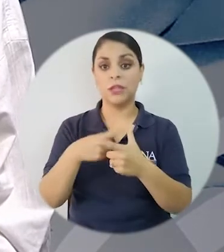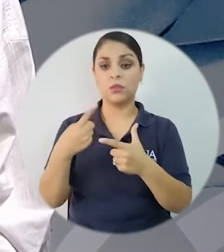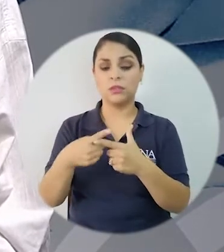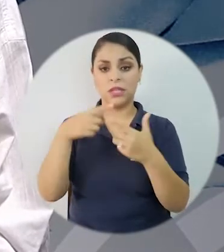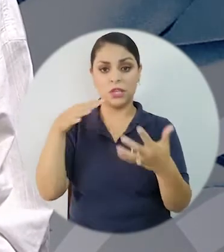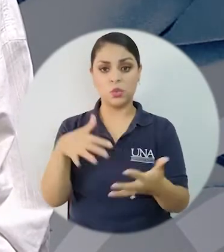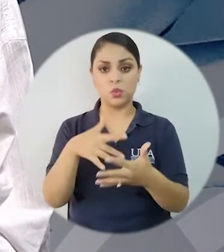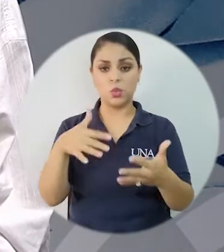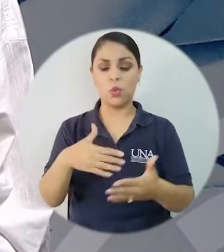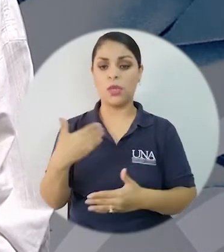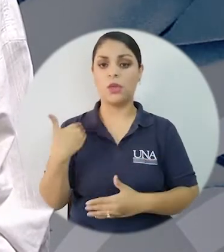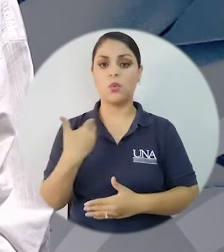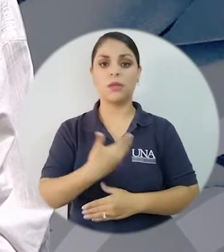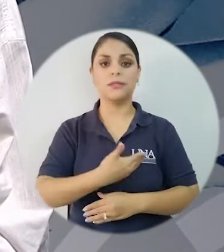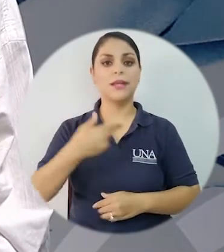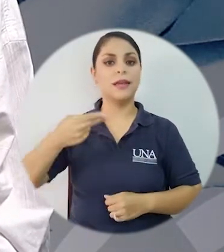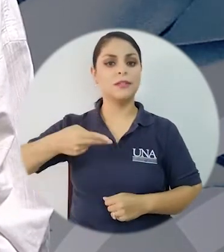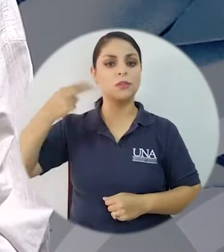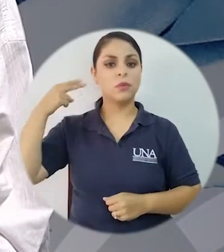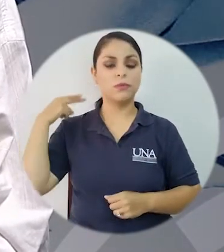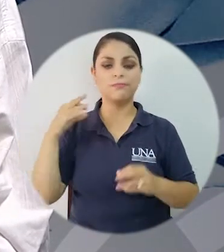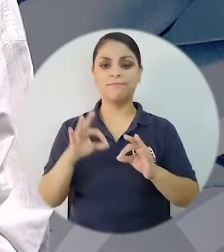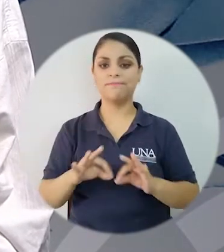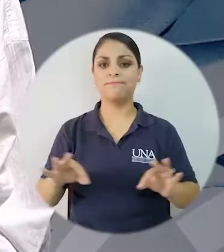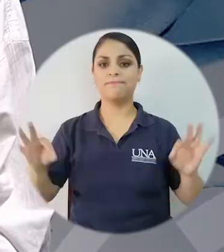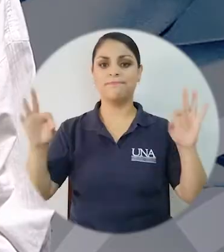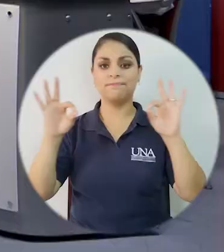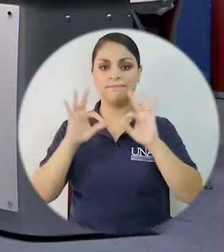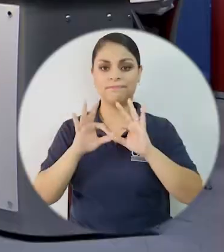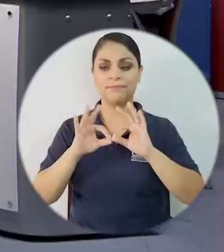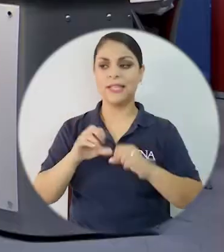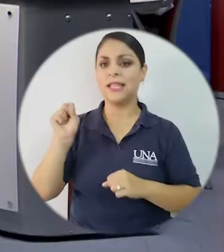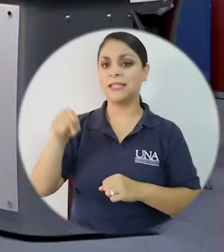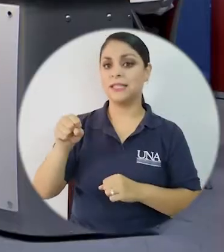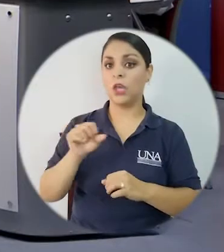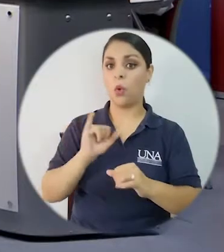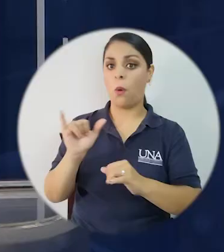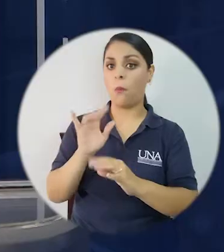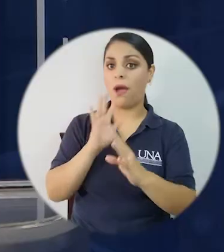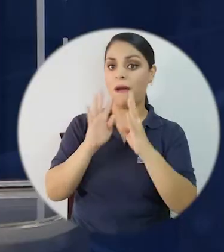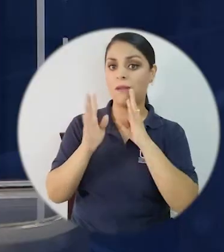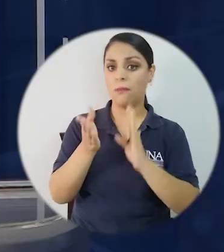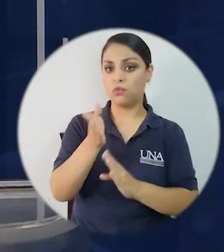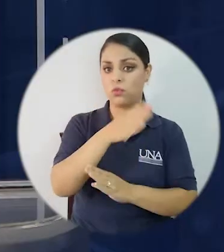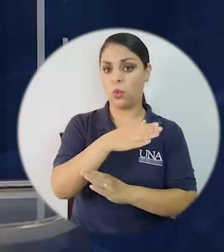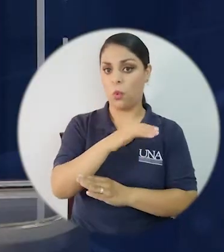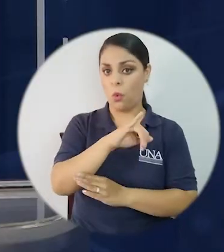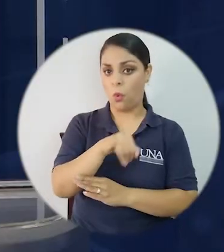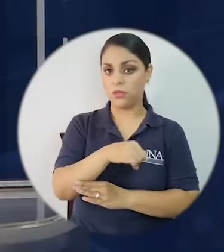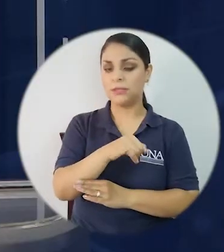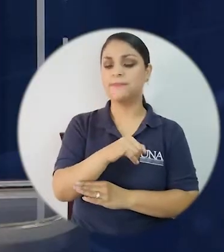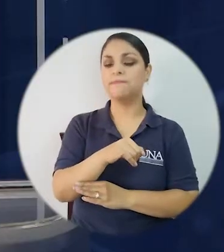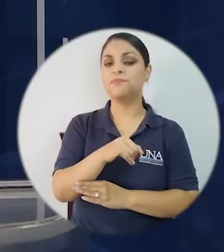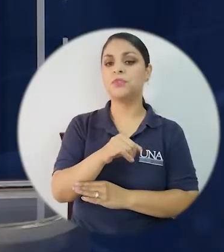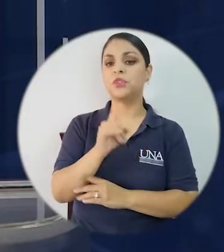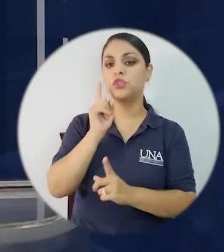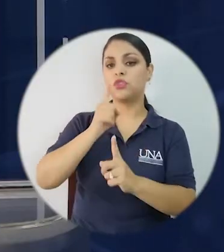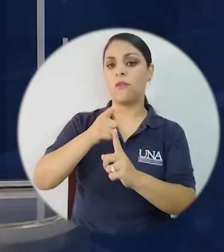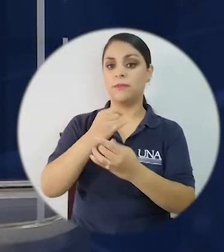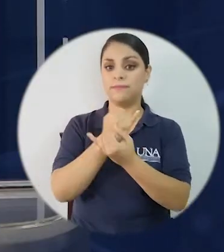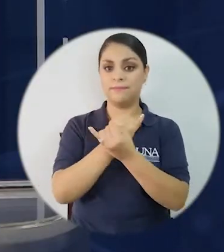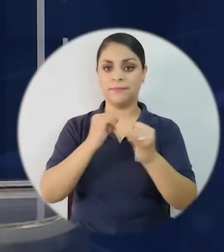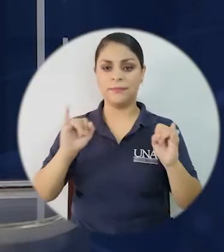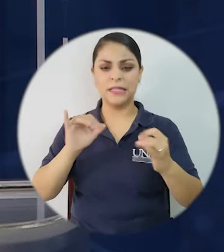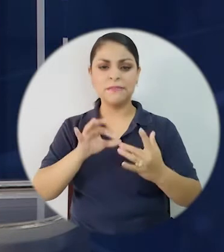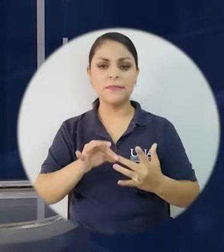el estudio de nuestra historia es vital. Sí, como conversábamos con José Aurelio en el primer bloque sobre el tema de la independencia,